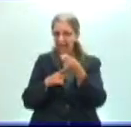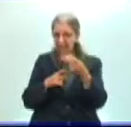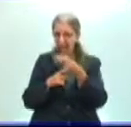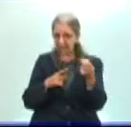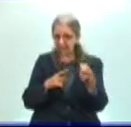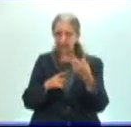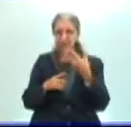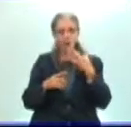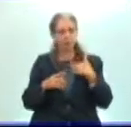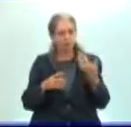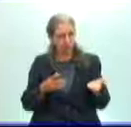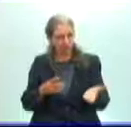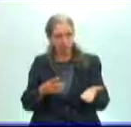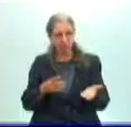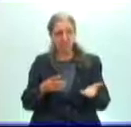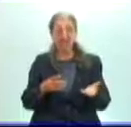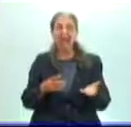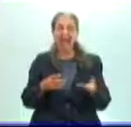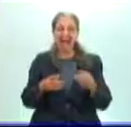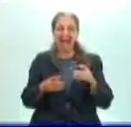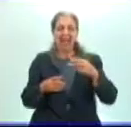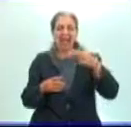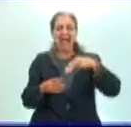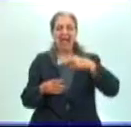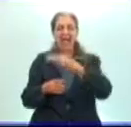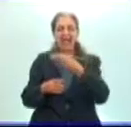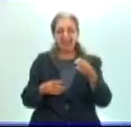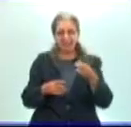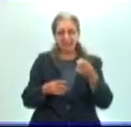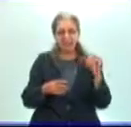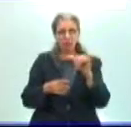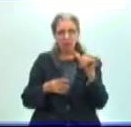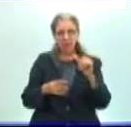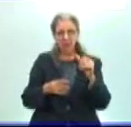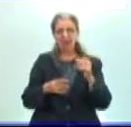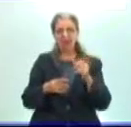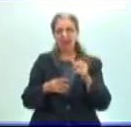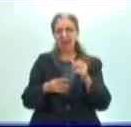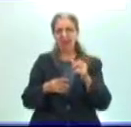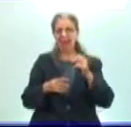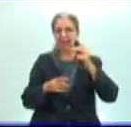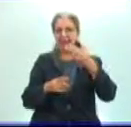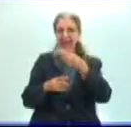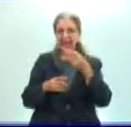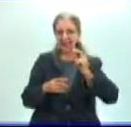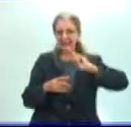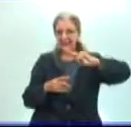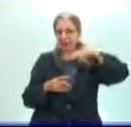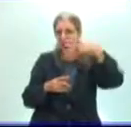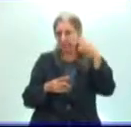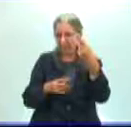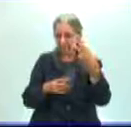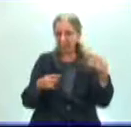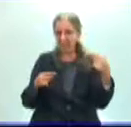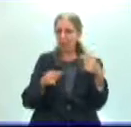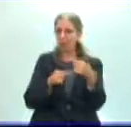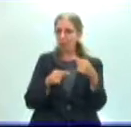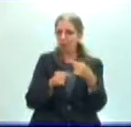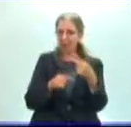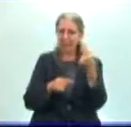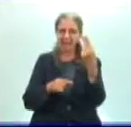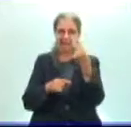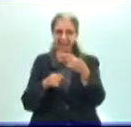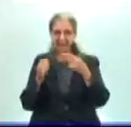la altura será igual a P por Q. Observa bien, altura al cuadrado